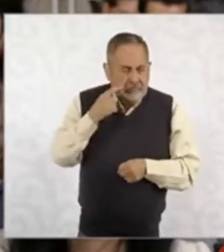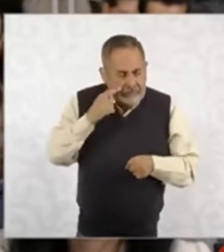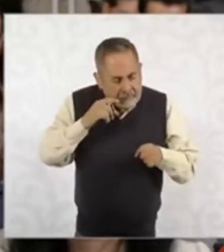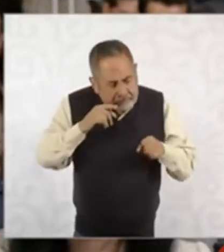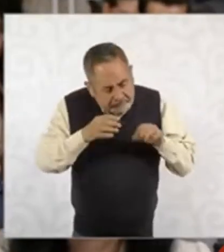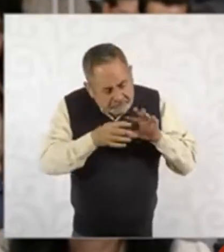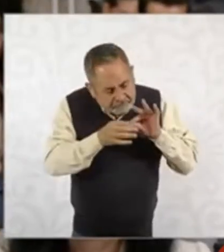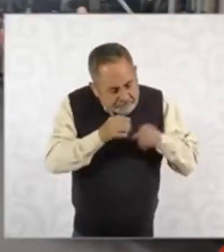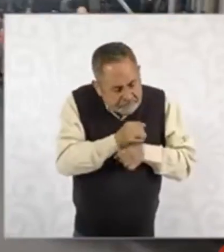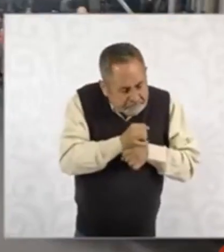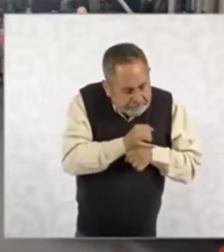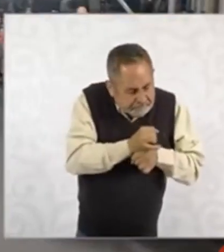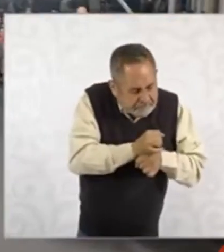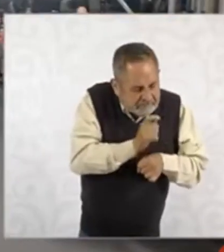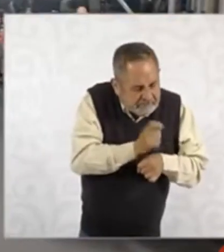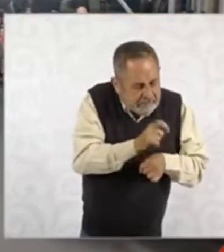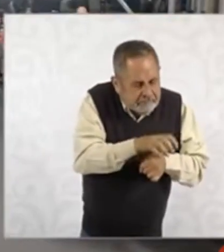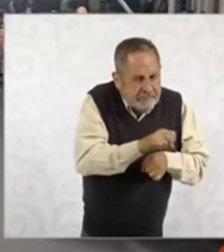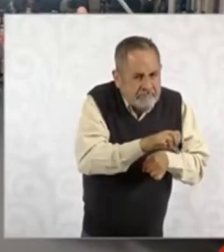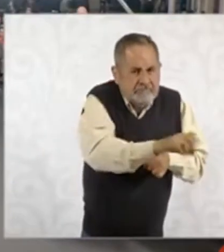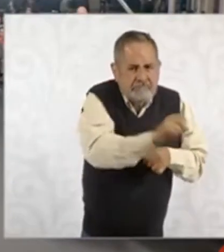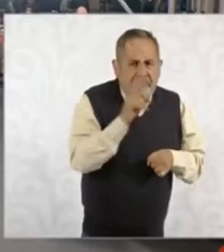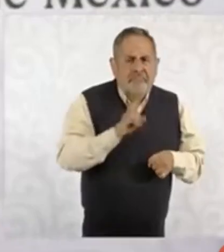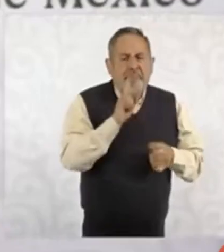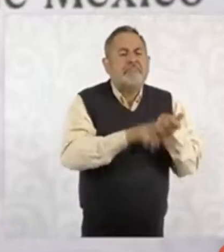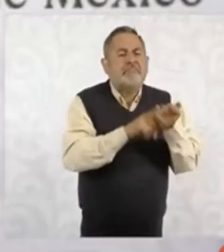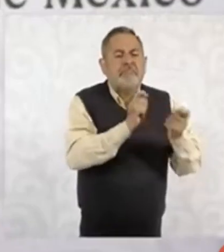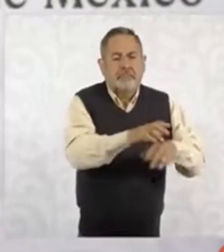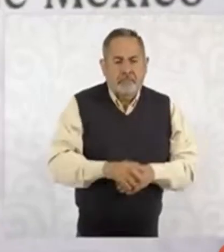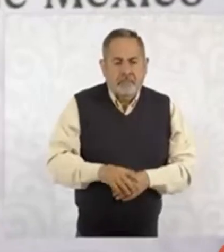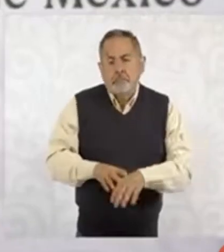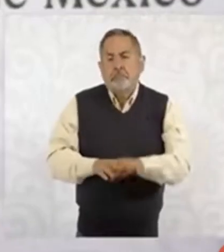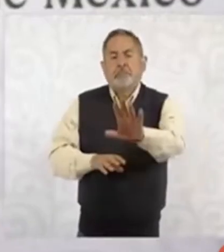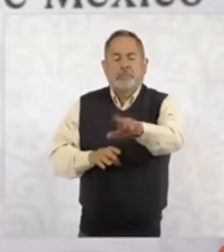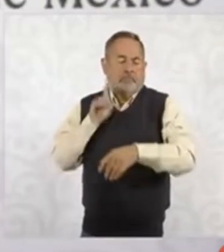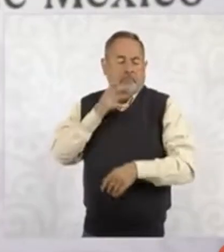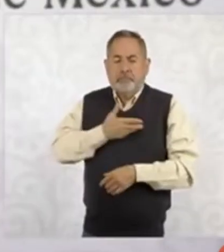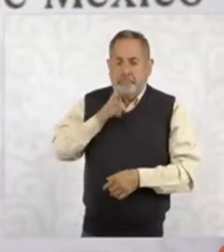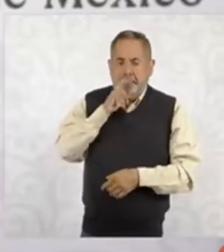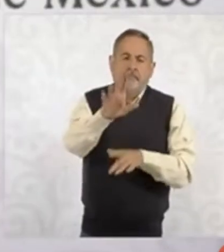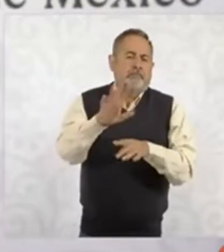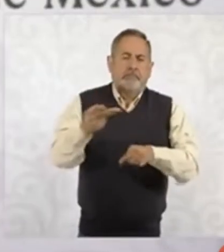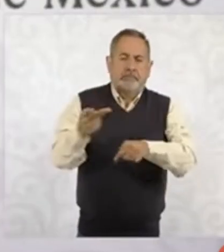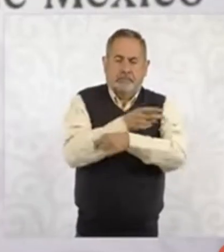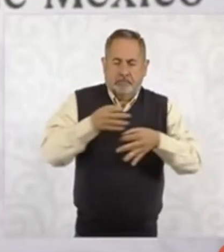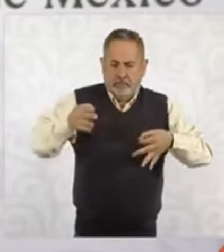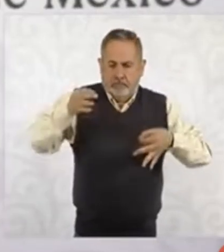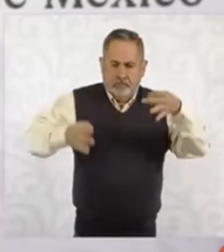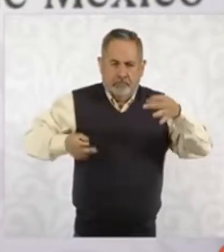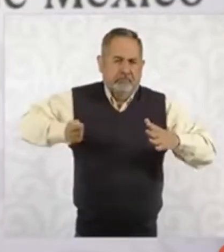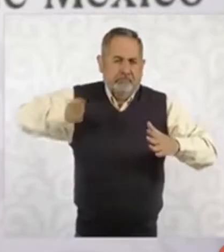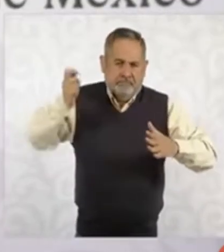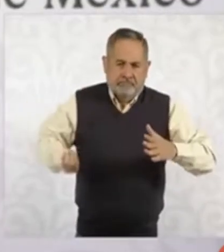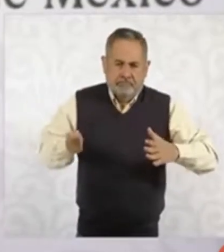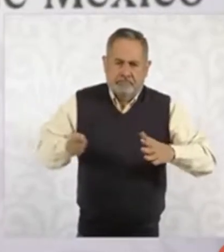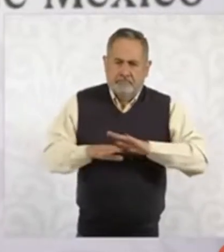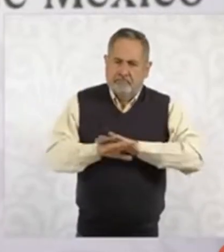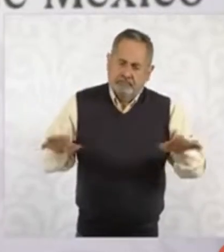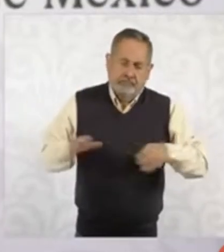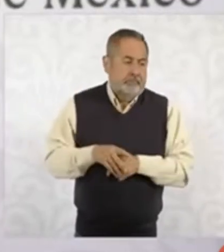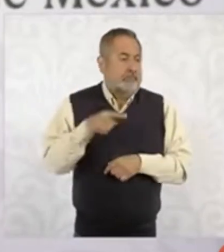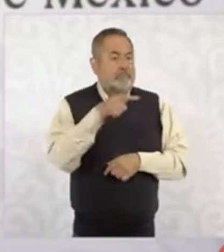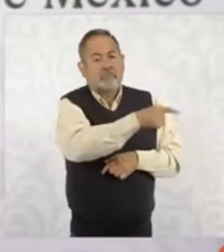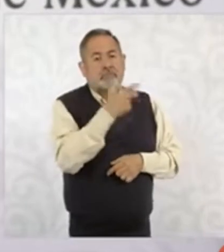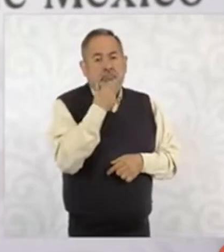rascarle? Sí, se puede analizar. Eso ya es cosa juzgada, porque finalmente Raúl Salinas de Gortari estuvo